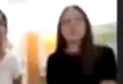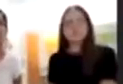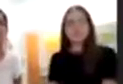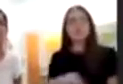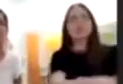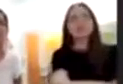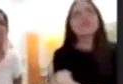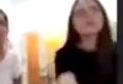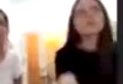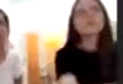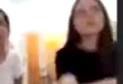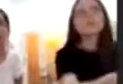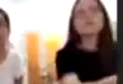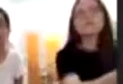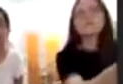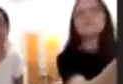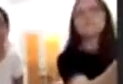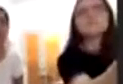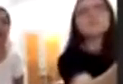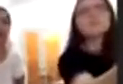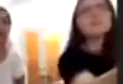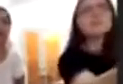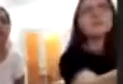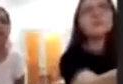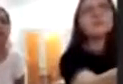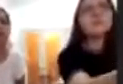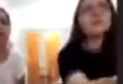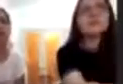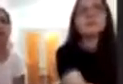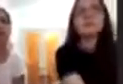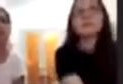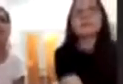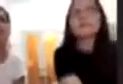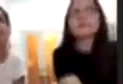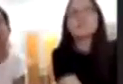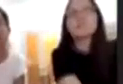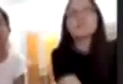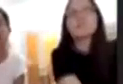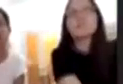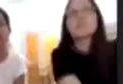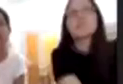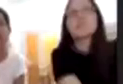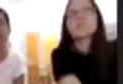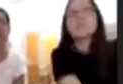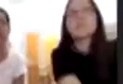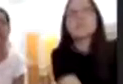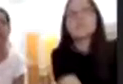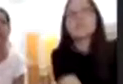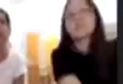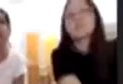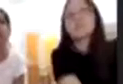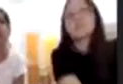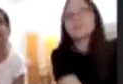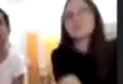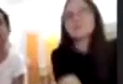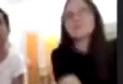como gran corredor, por su posición en el espacio de la ciudad,